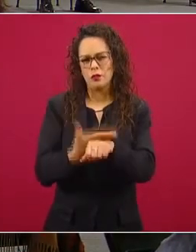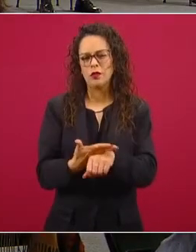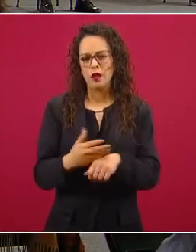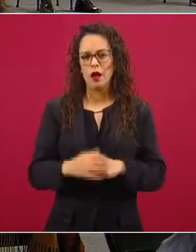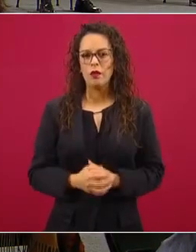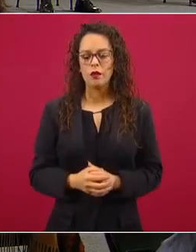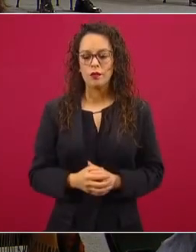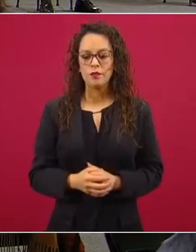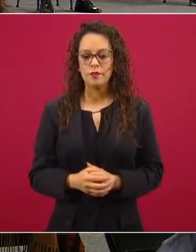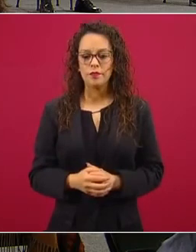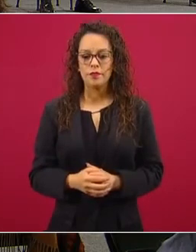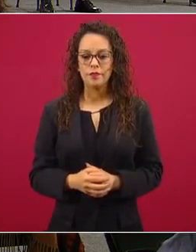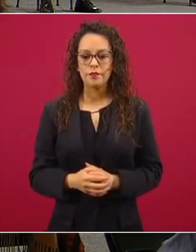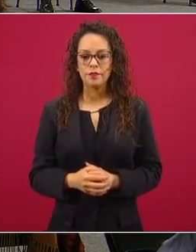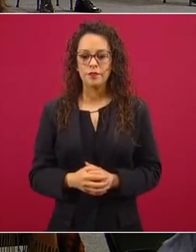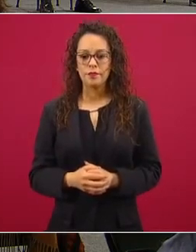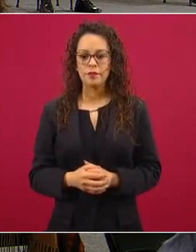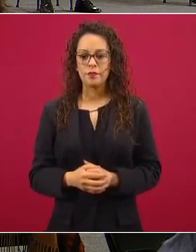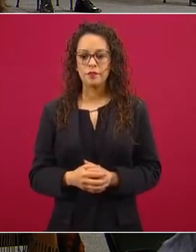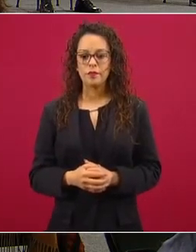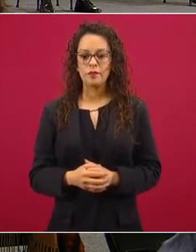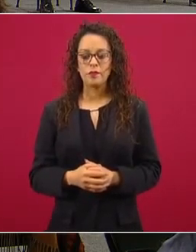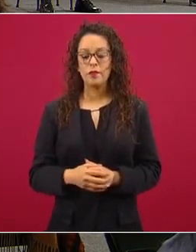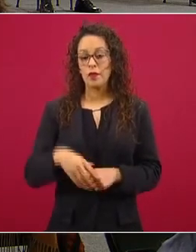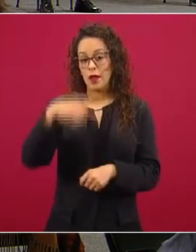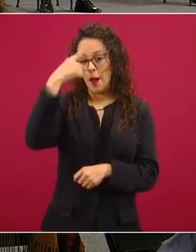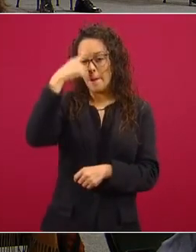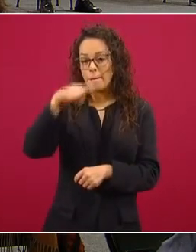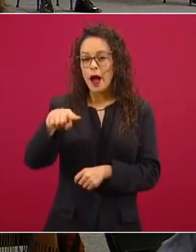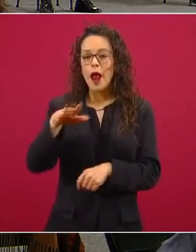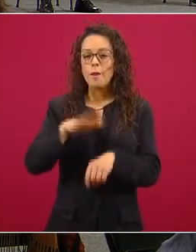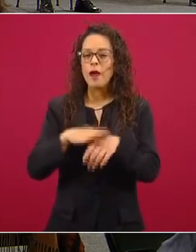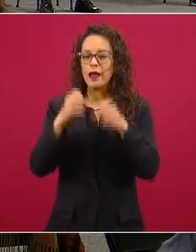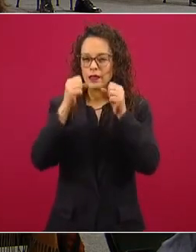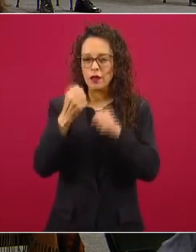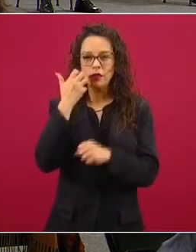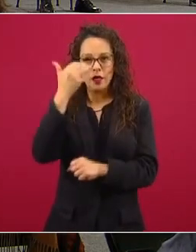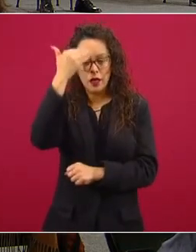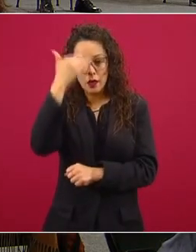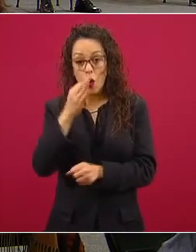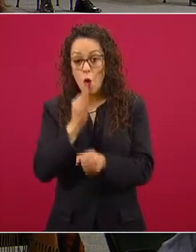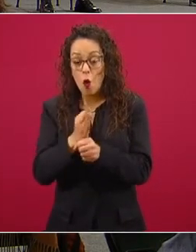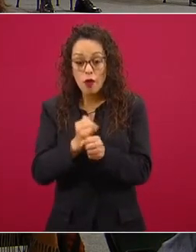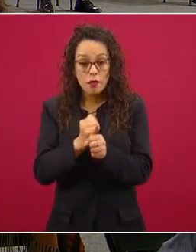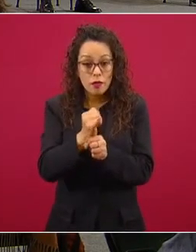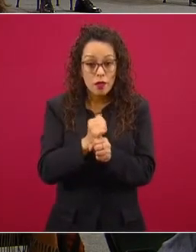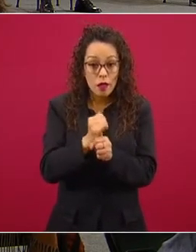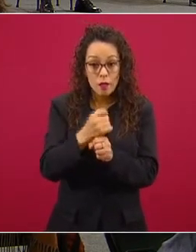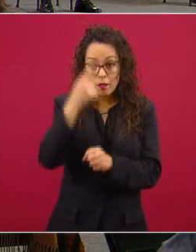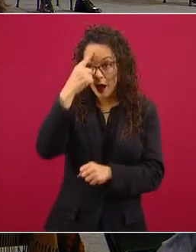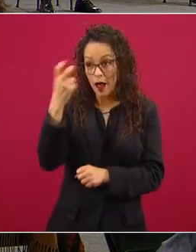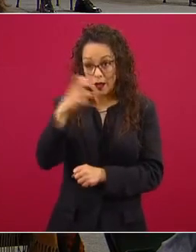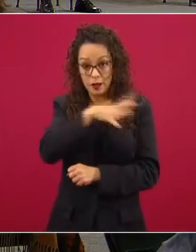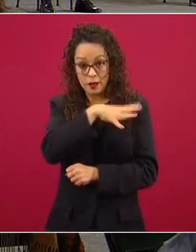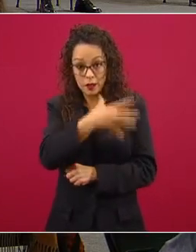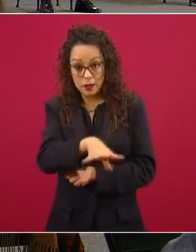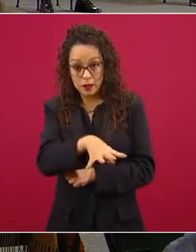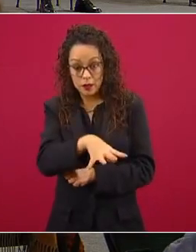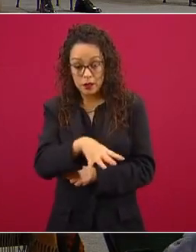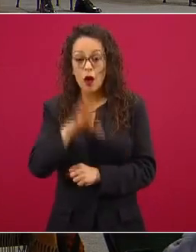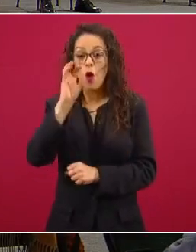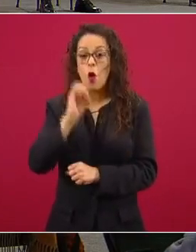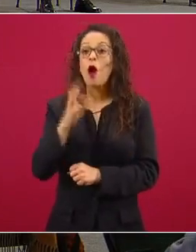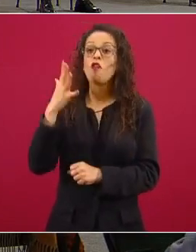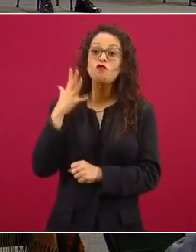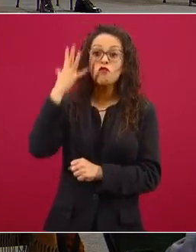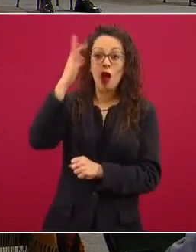momento no lo investigan a Cienfuegos. No. En un futuro cercano, inmediato, sí existe esa posibilidad de que la justicia en México sí